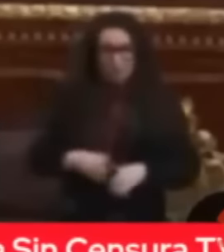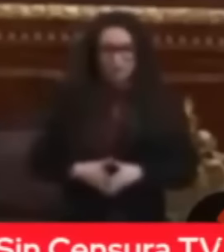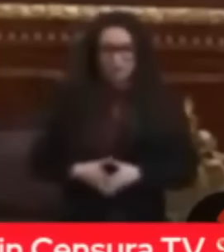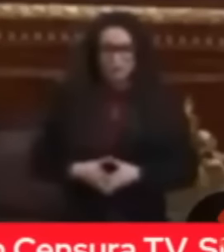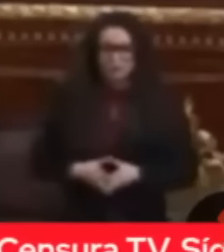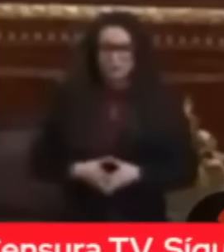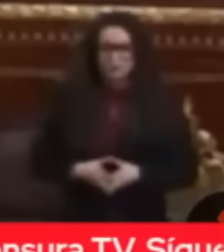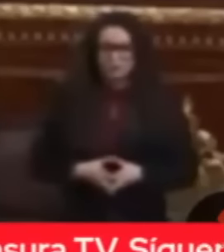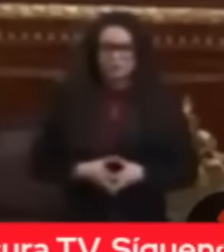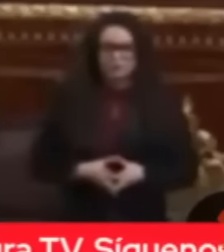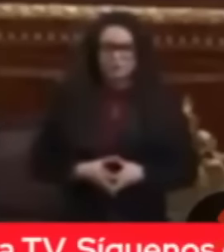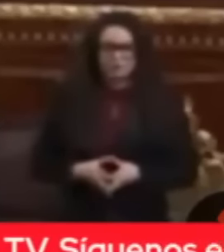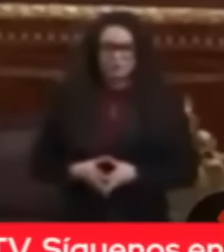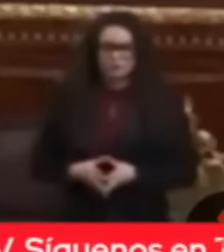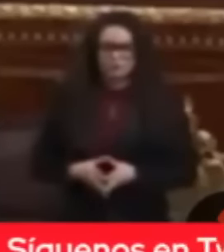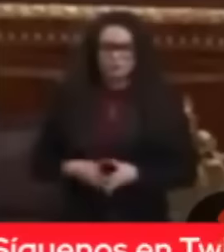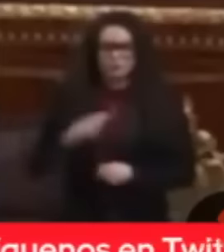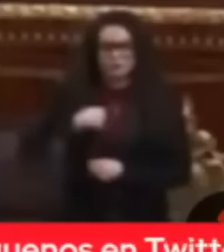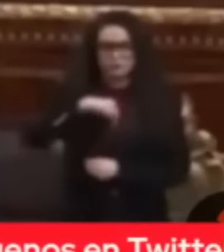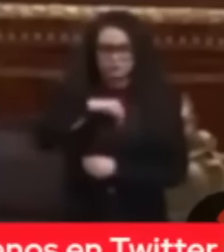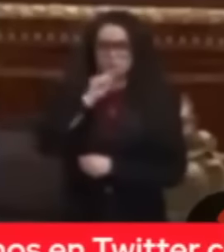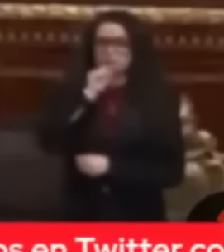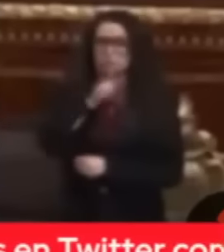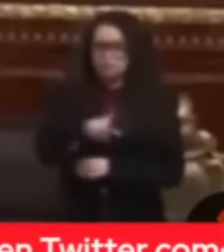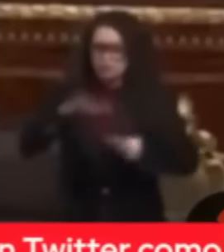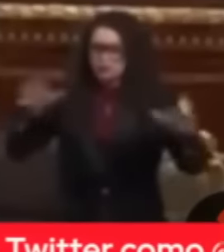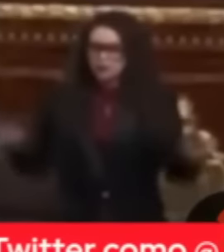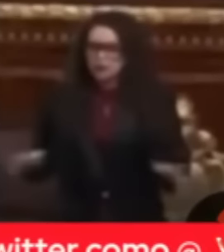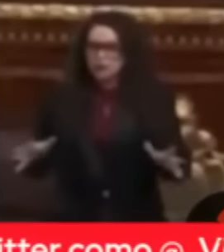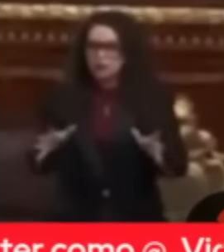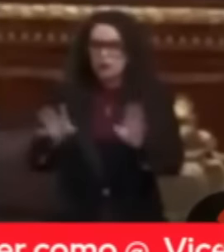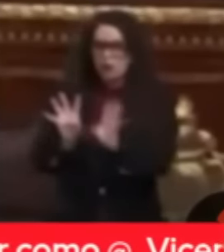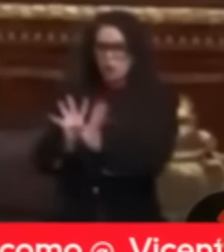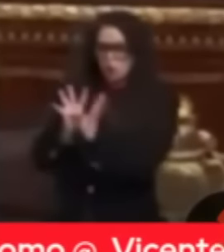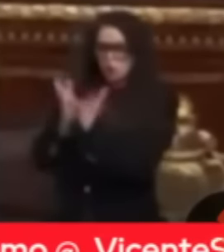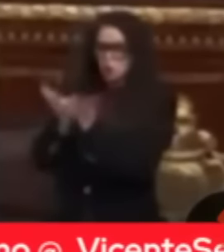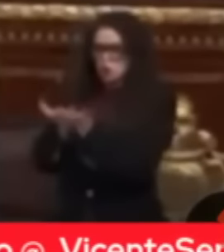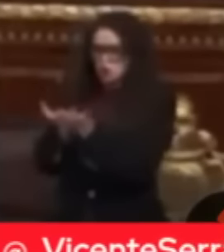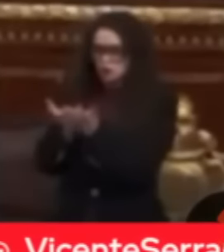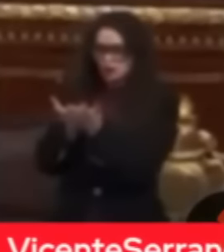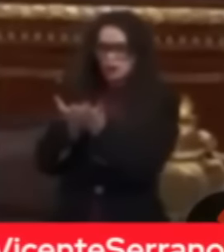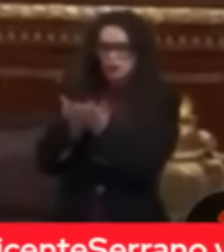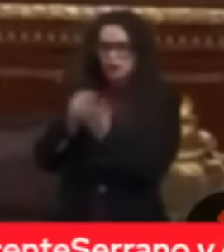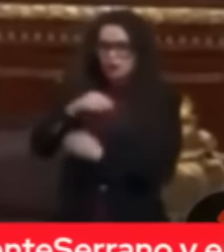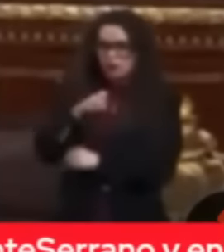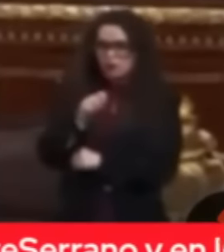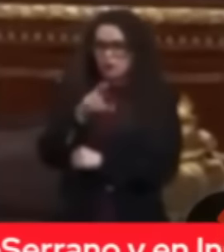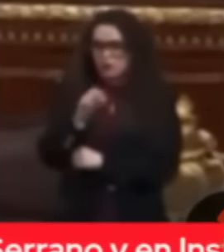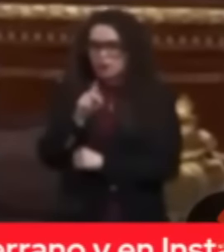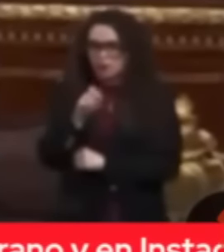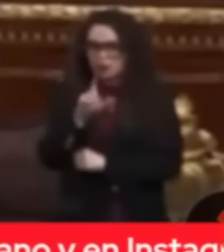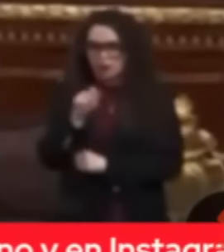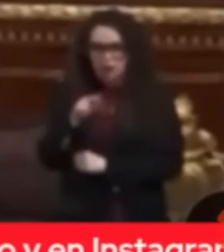pertinente hablar de el hecho de que la Ciudad de México se hubiera edificado sobre un lago.